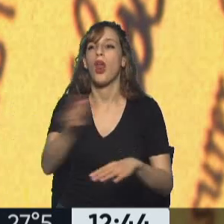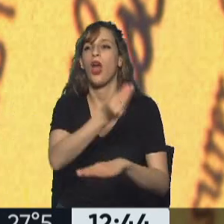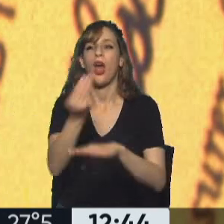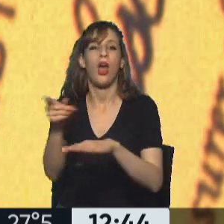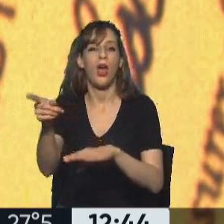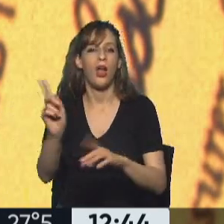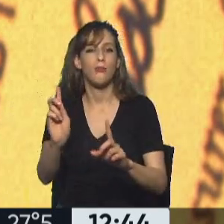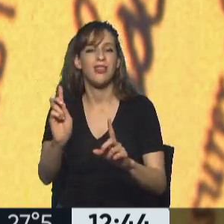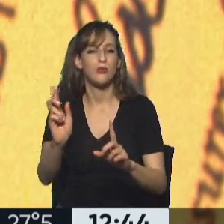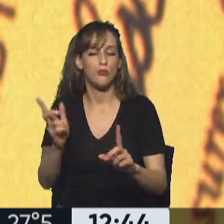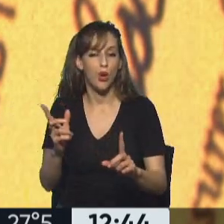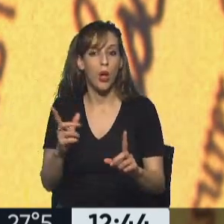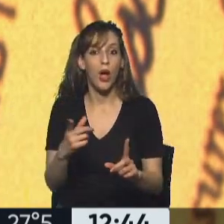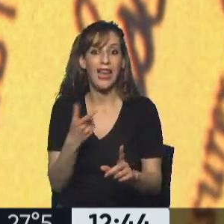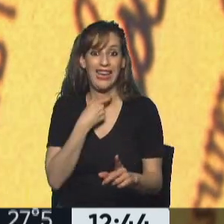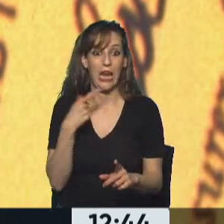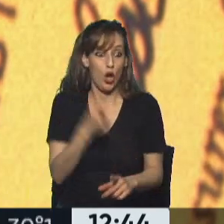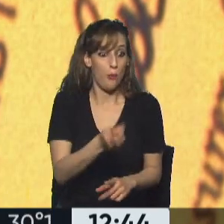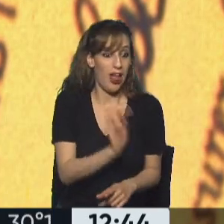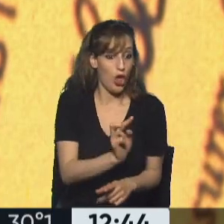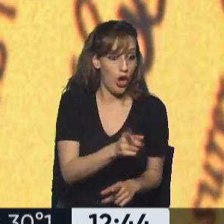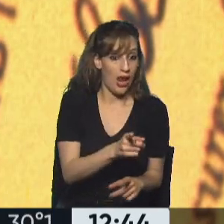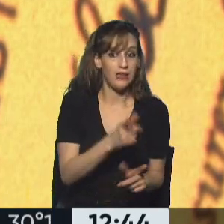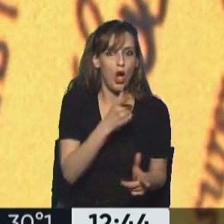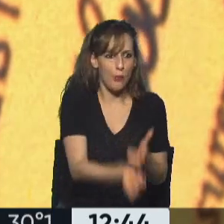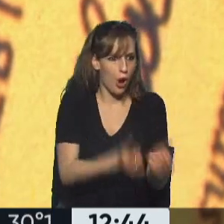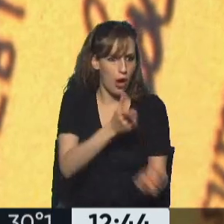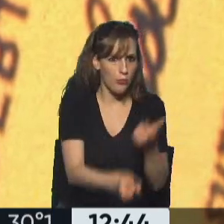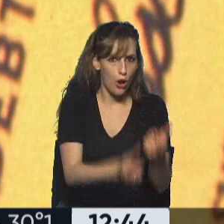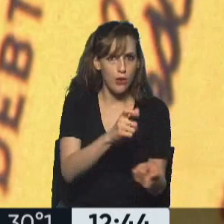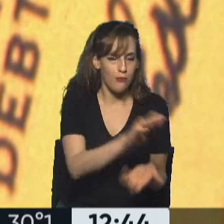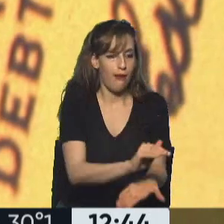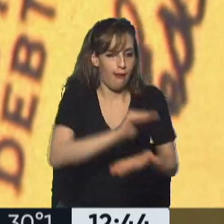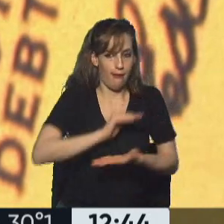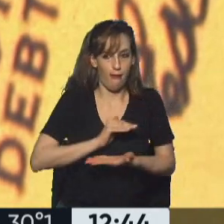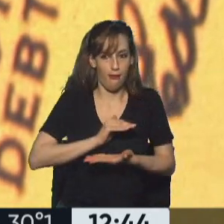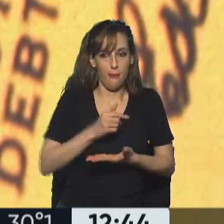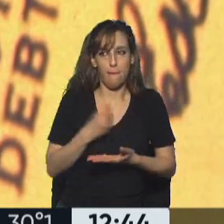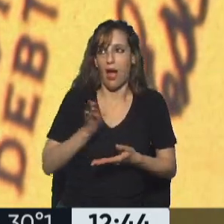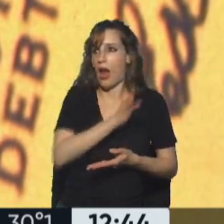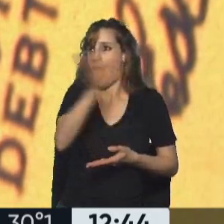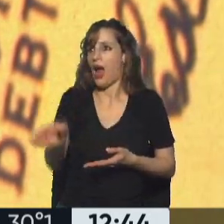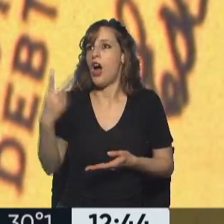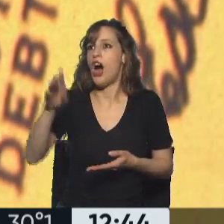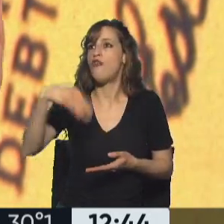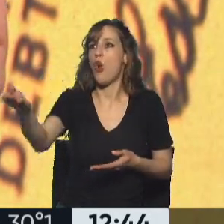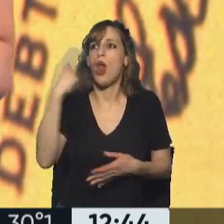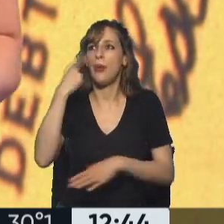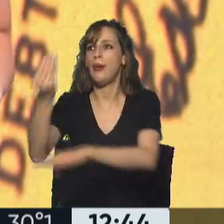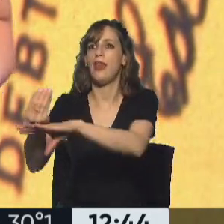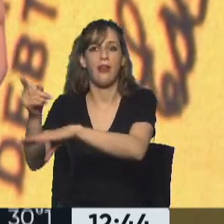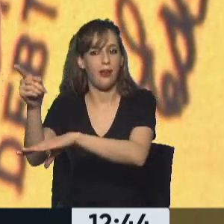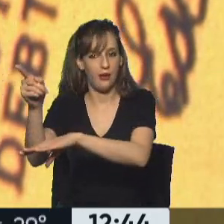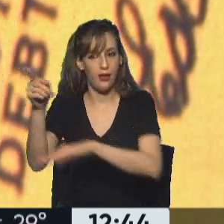en pesos quieren comprar dólares e hice la argentina todavía tenemos de ese tipo de fondos son fondos no residentes dio esa